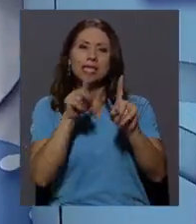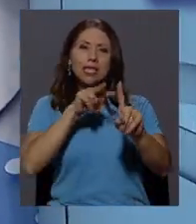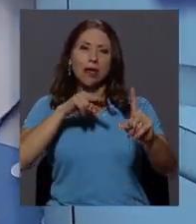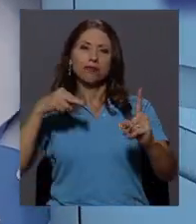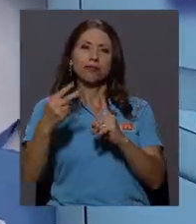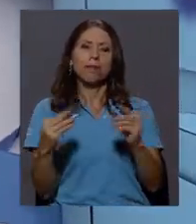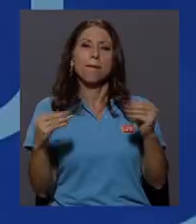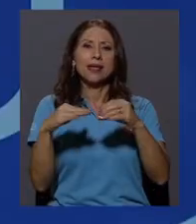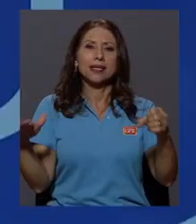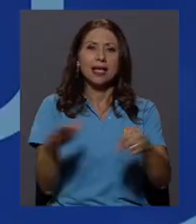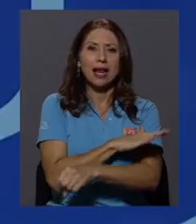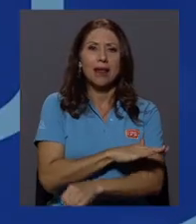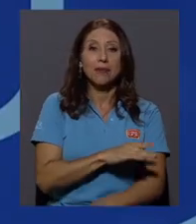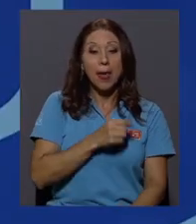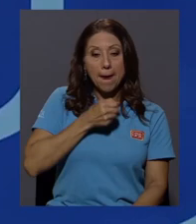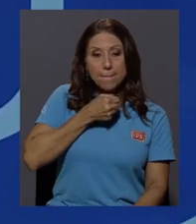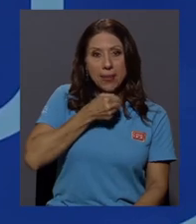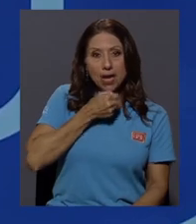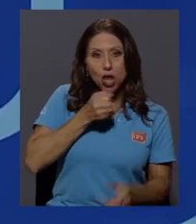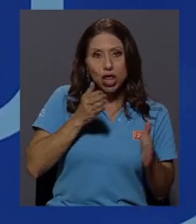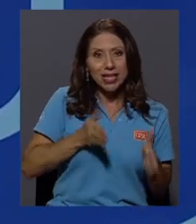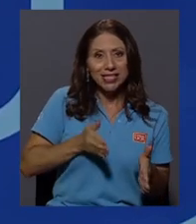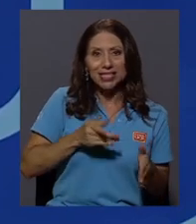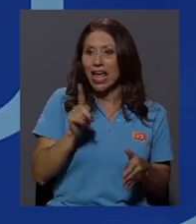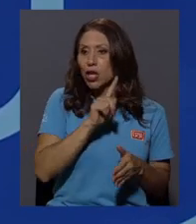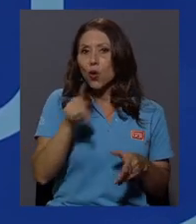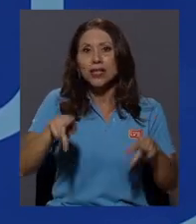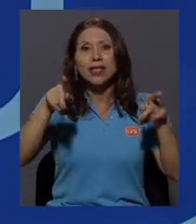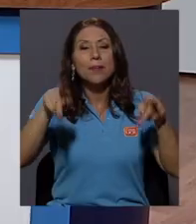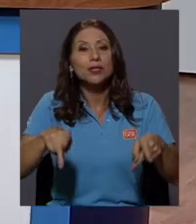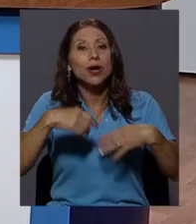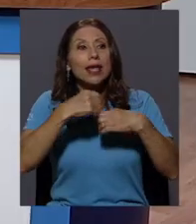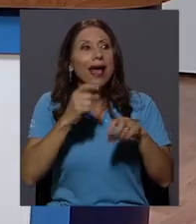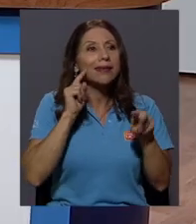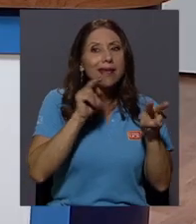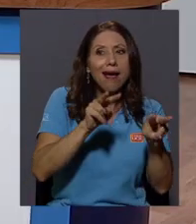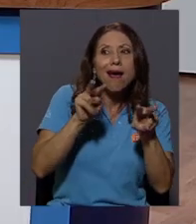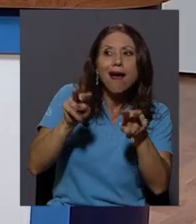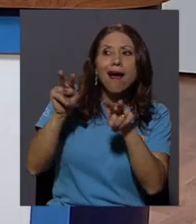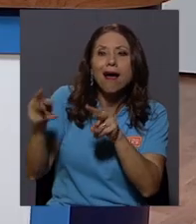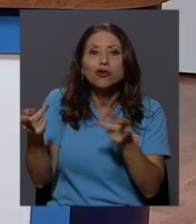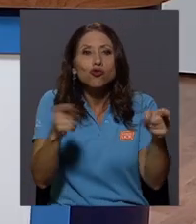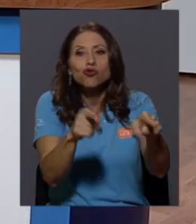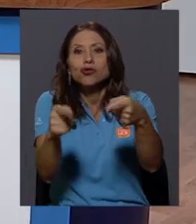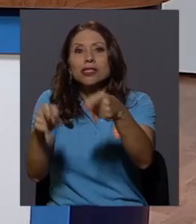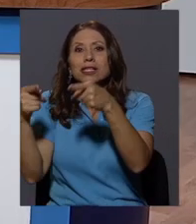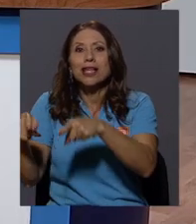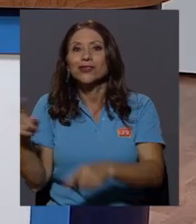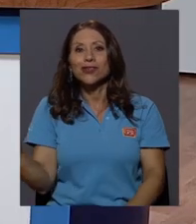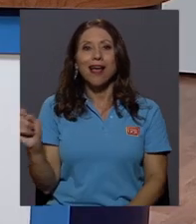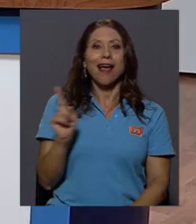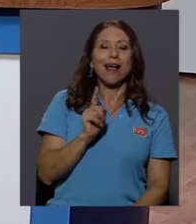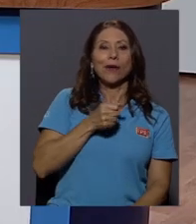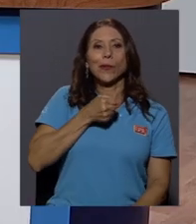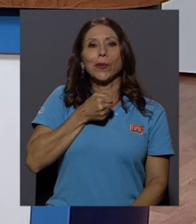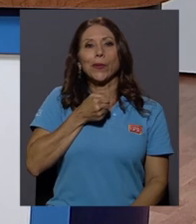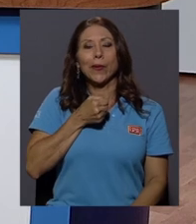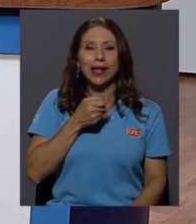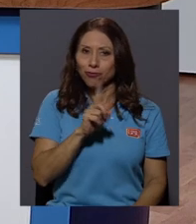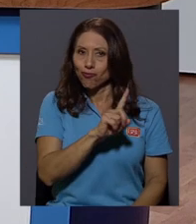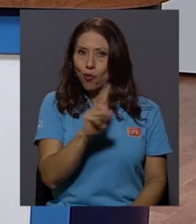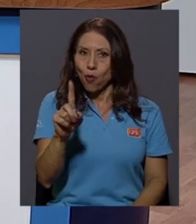integral con un periodista ya no es aquel que hace las notas de sucesos y viene y lo lee frente a una cámara con micrófono